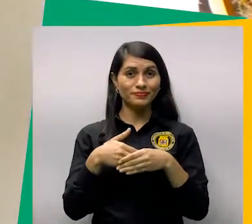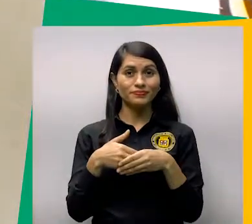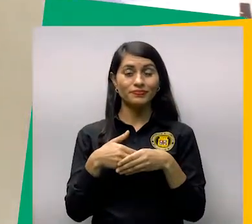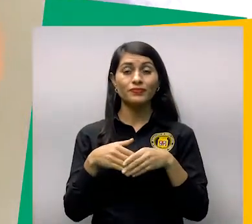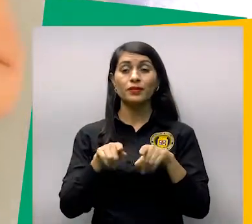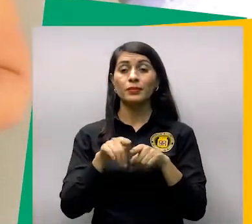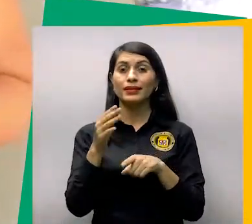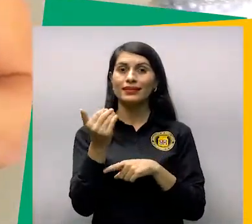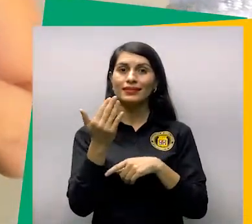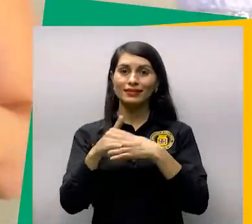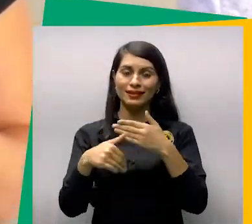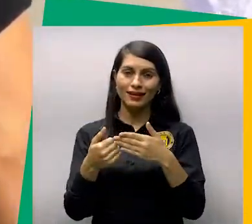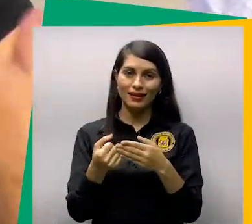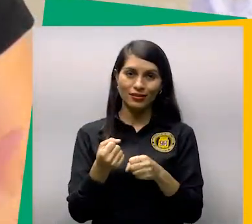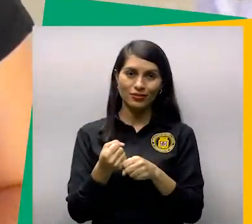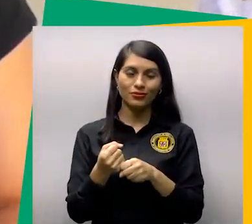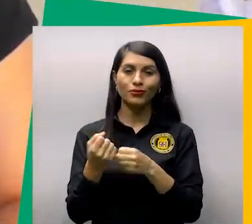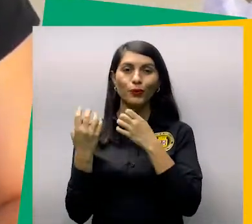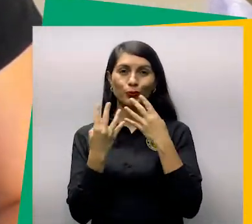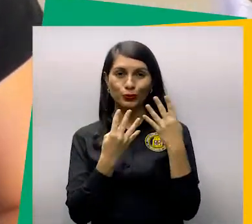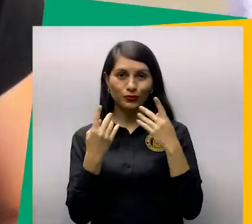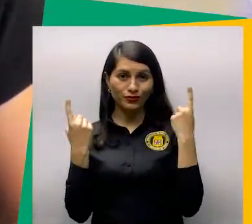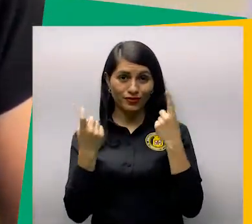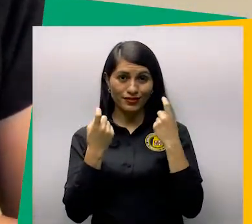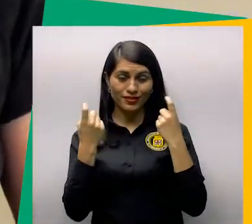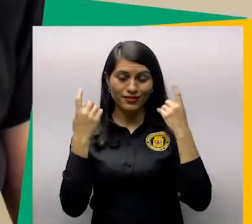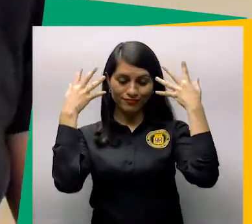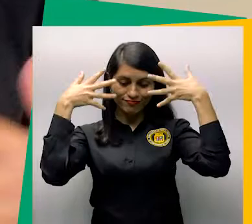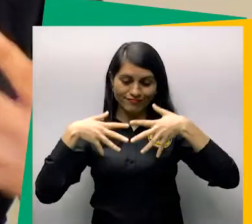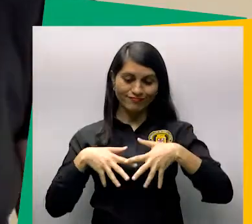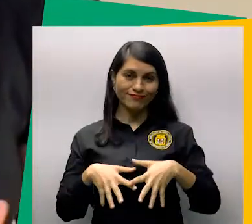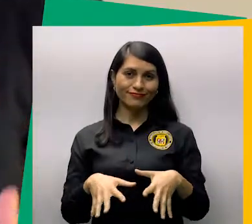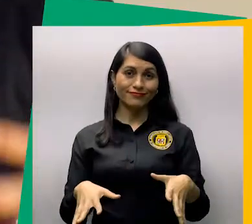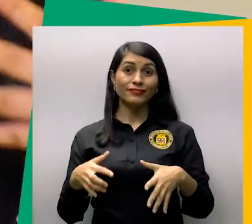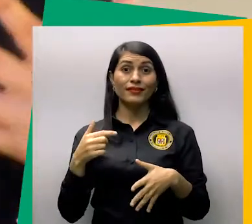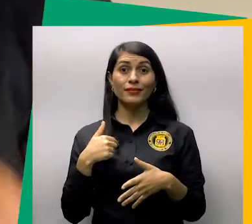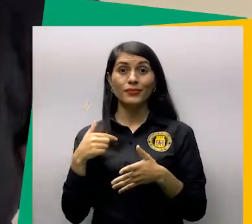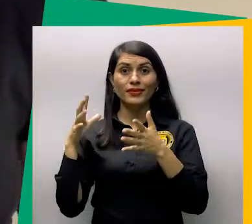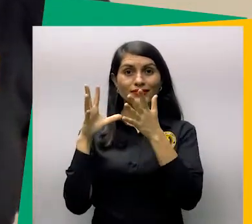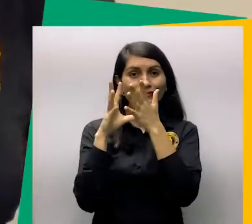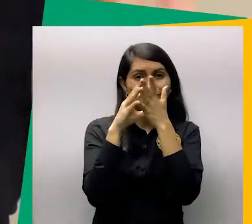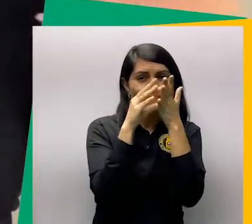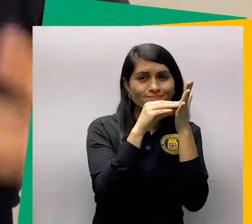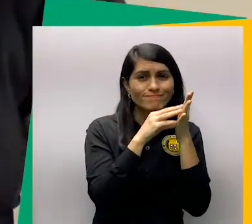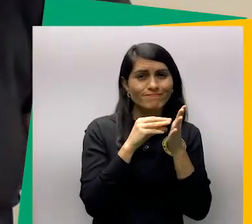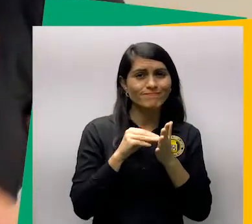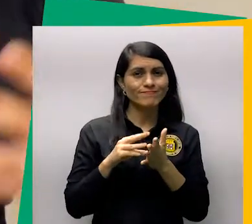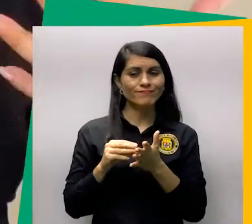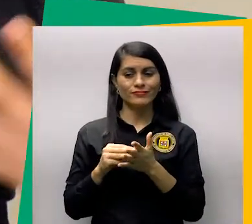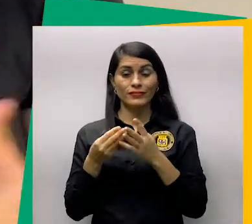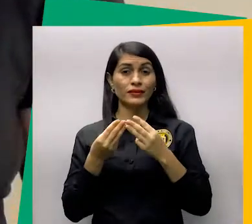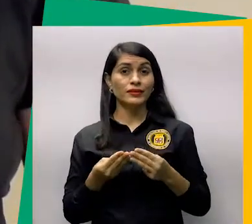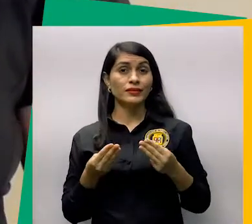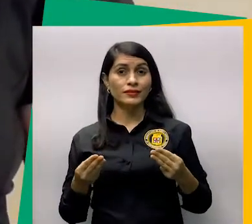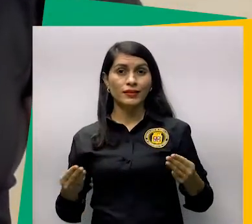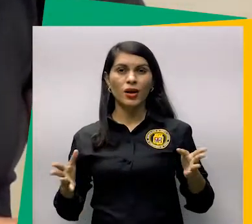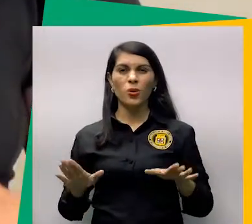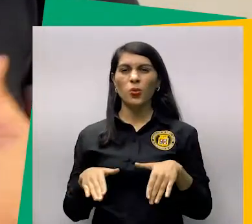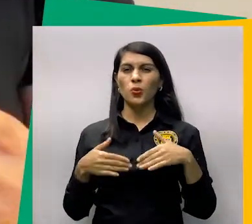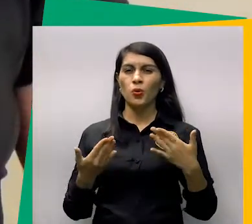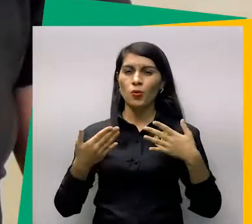me tocó pues en el camino aprender del negocio, aprender de telas, aprender de materia prima,